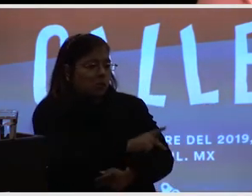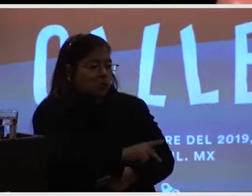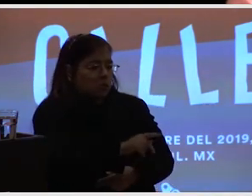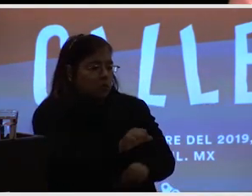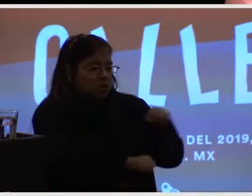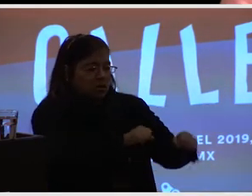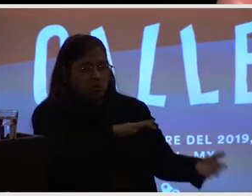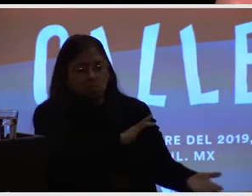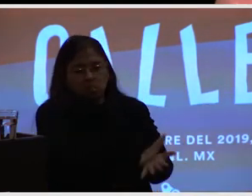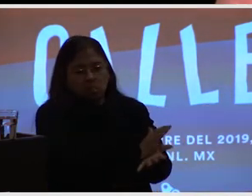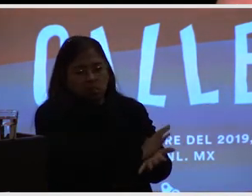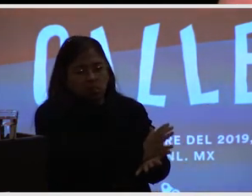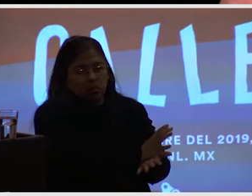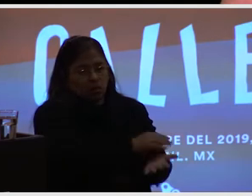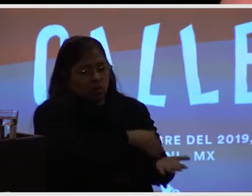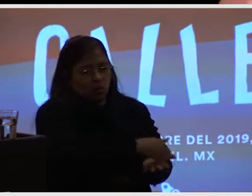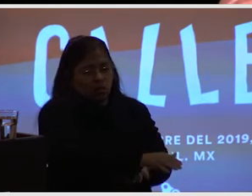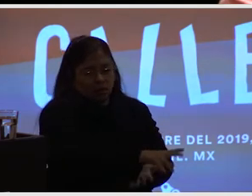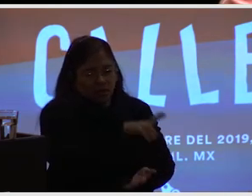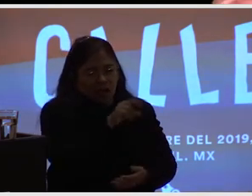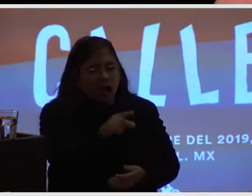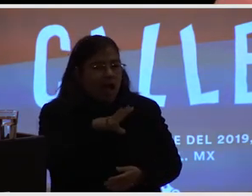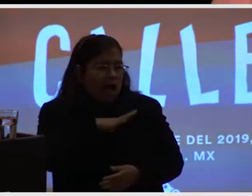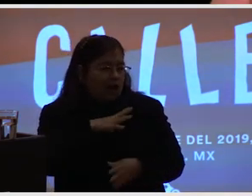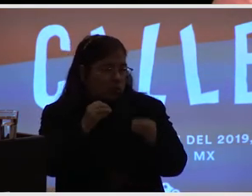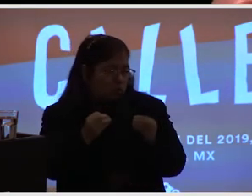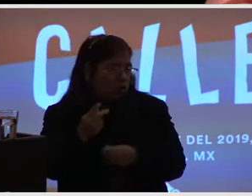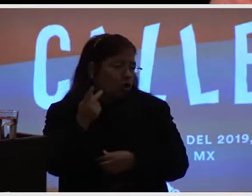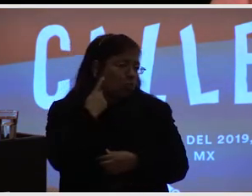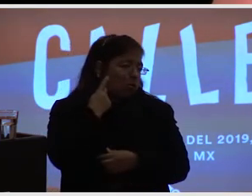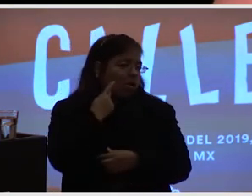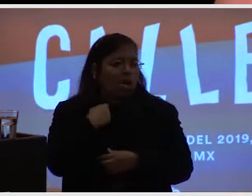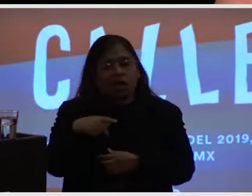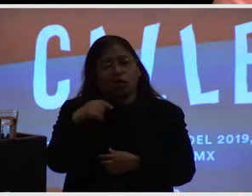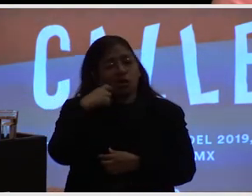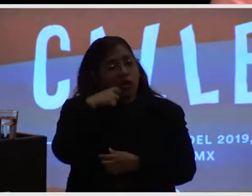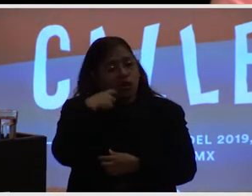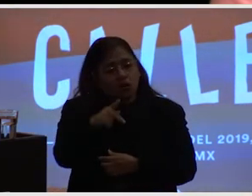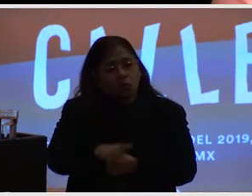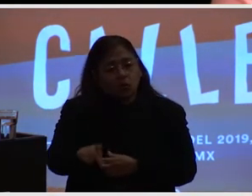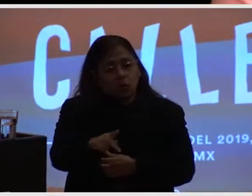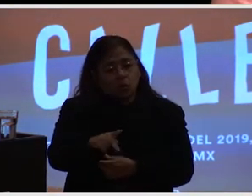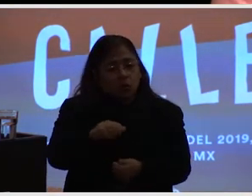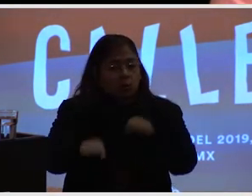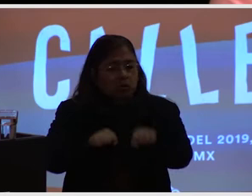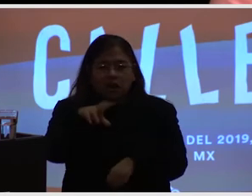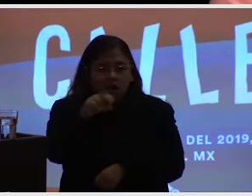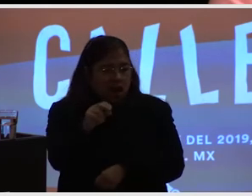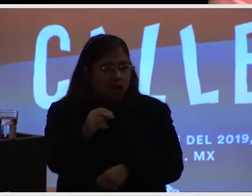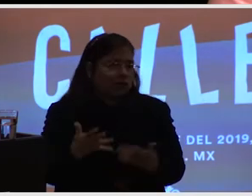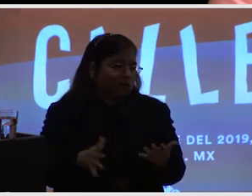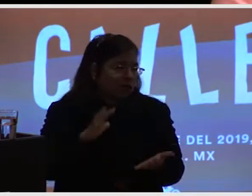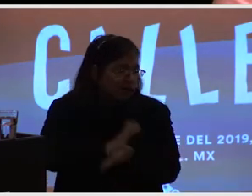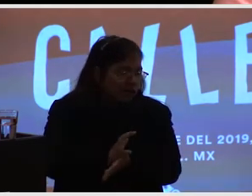concepto no es te escuchamos cuántos políticos no hemos escuchado nada no queremos ser un país y proteger este este tipo de